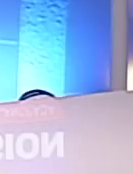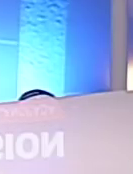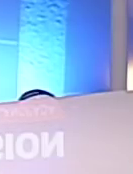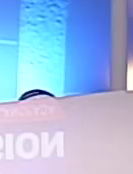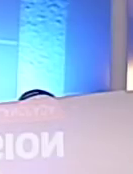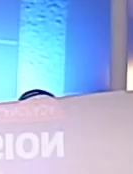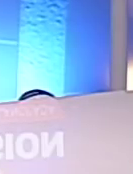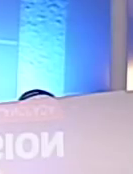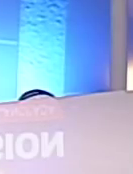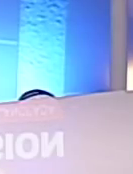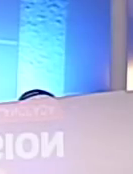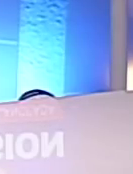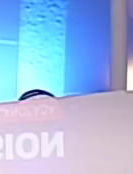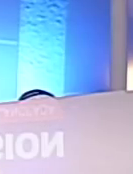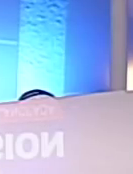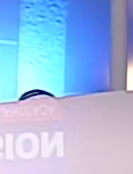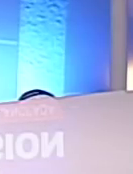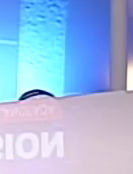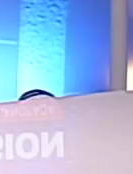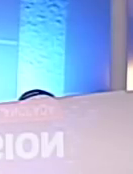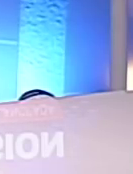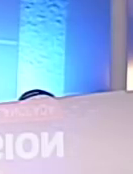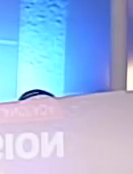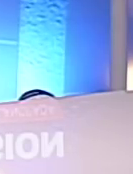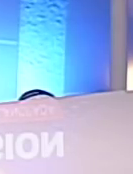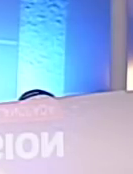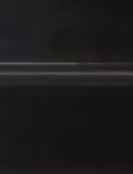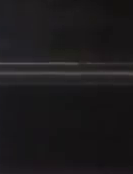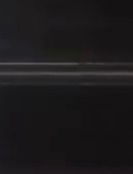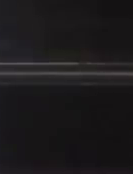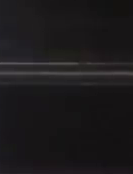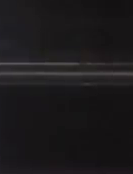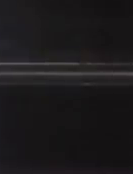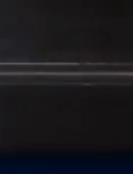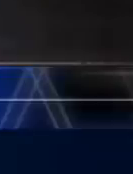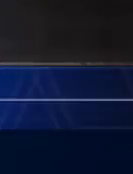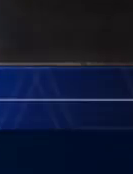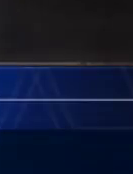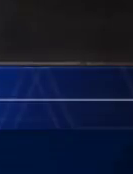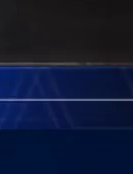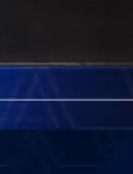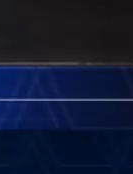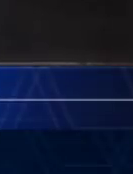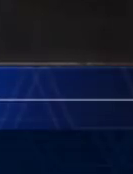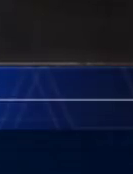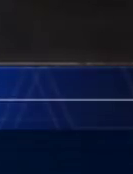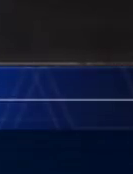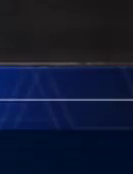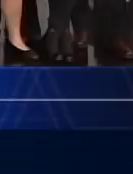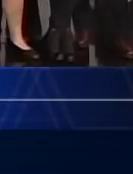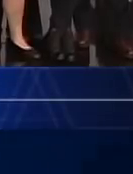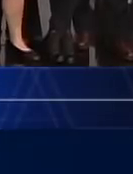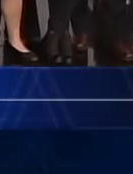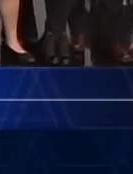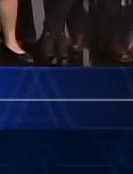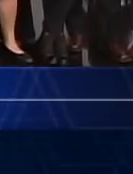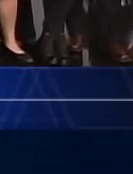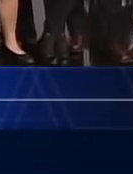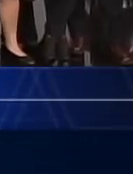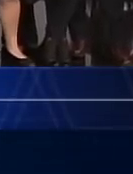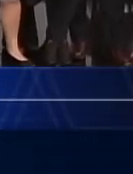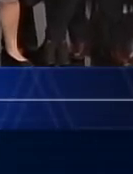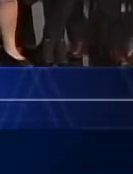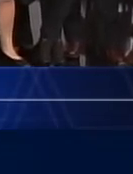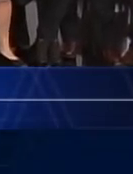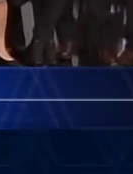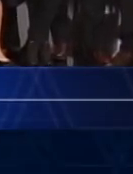comerciantes deben respetar los precios acordados. Lee Flores nos informa. Durante la entrega del Premio Nacional de Periodismo Simón Bolívar, el primer